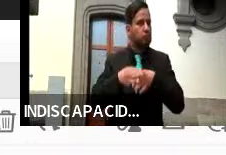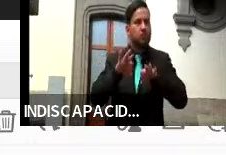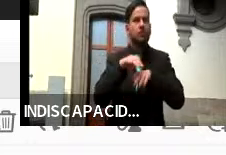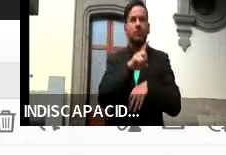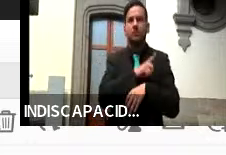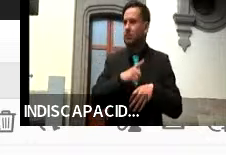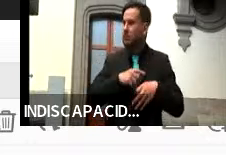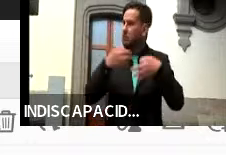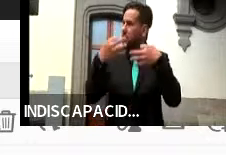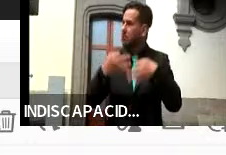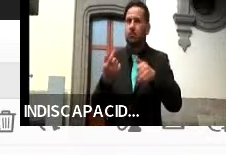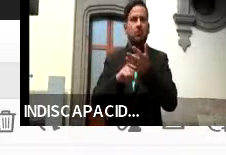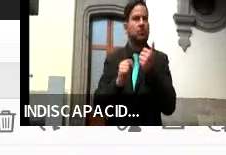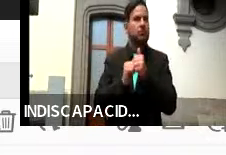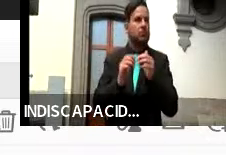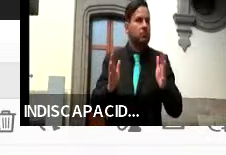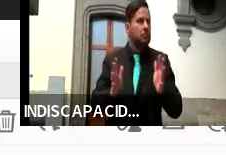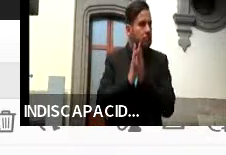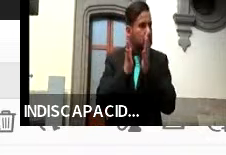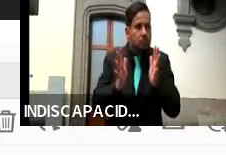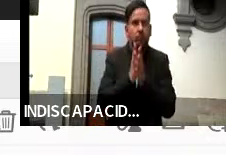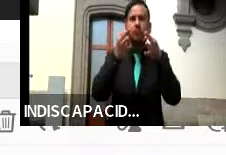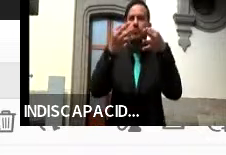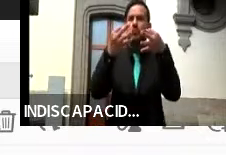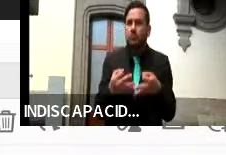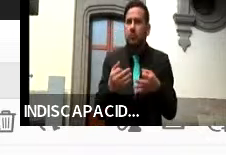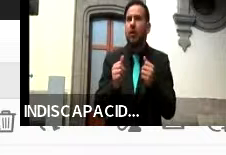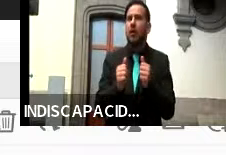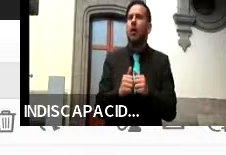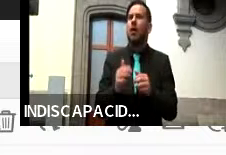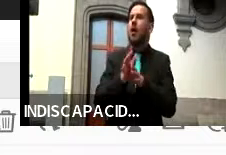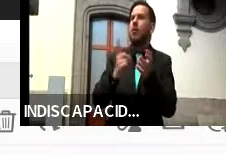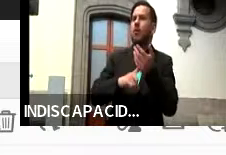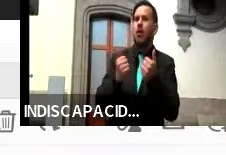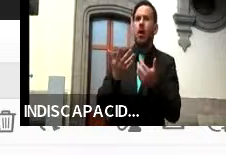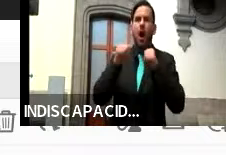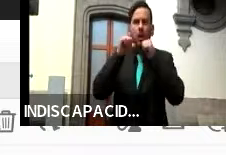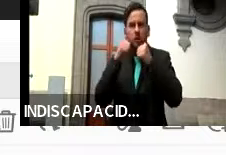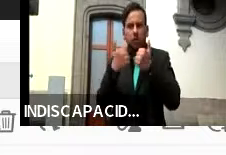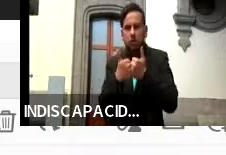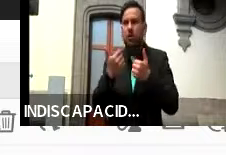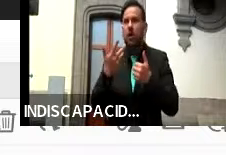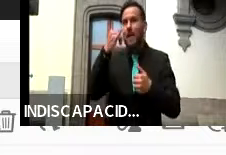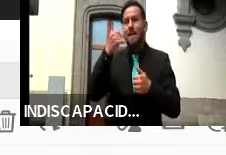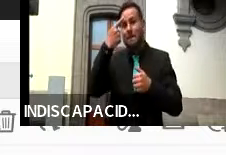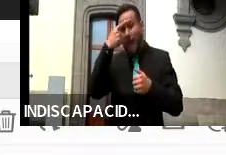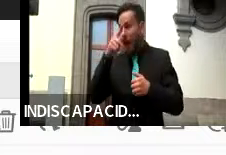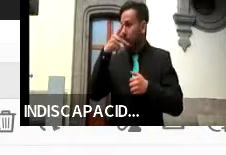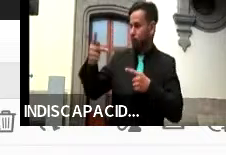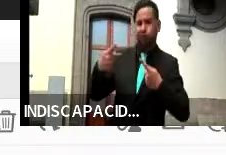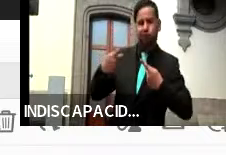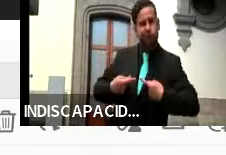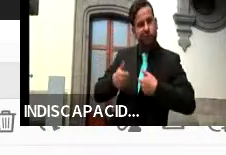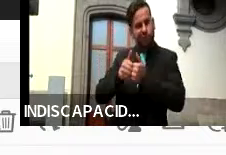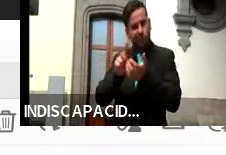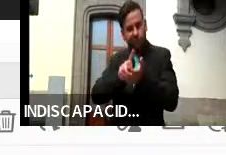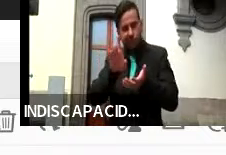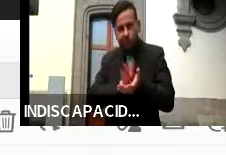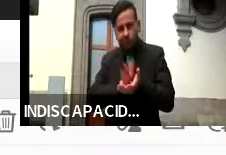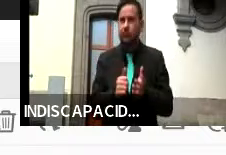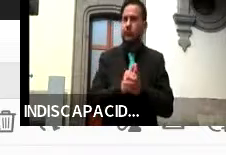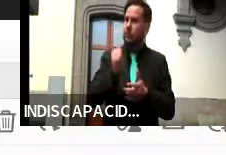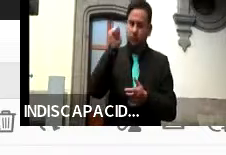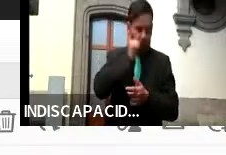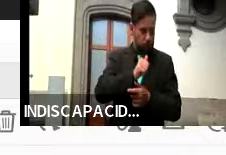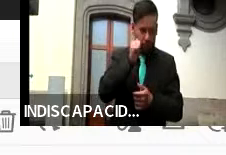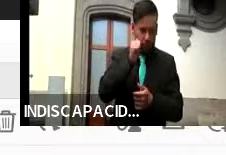la participación efectiva de las organizaciones de y para los derechos de las personas con discapacidad durante todo el